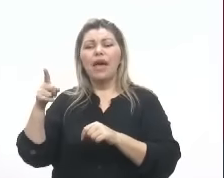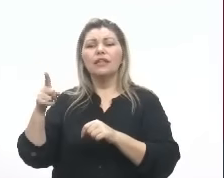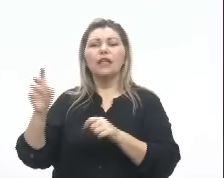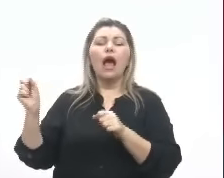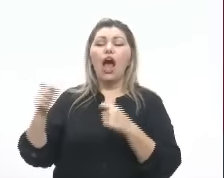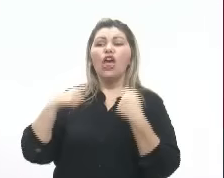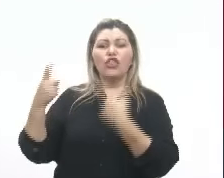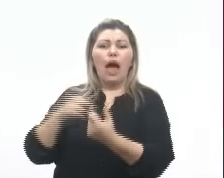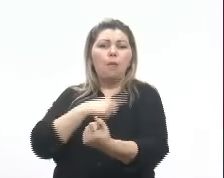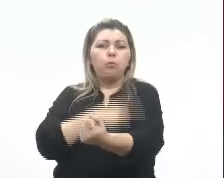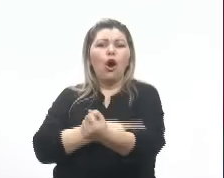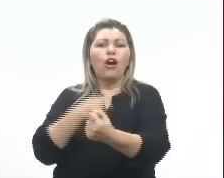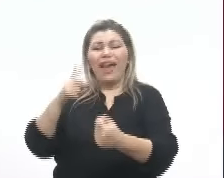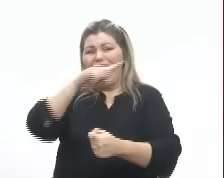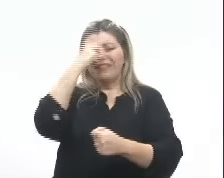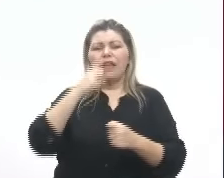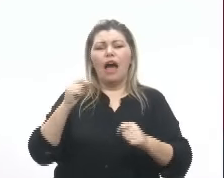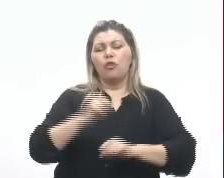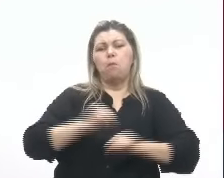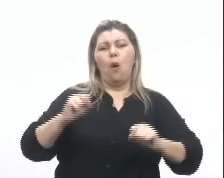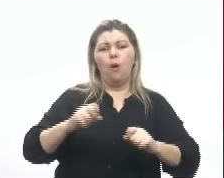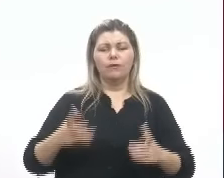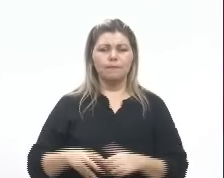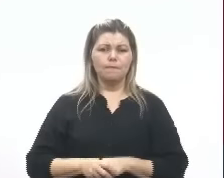absoluto que reviente el Estado.